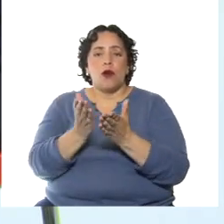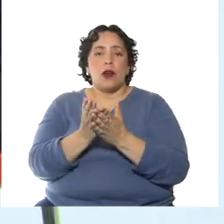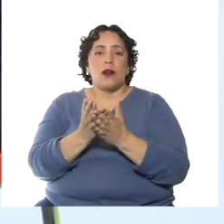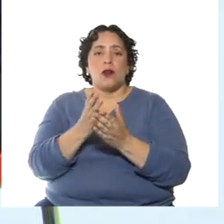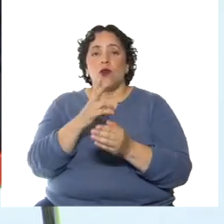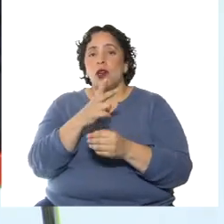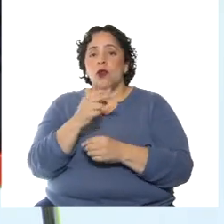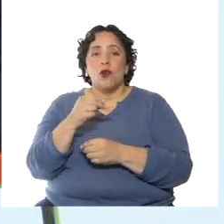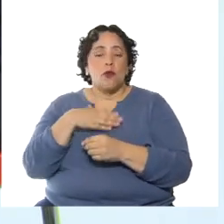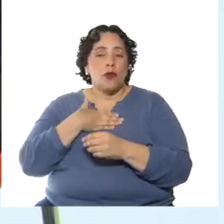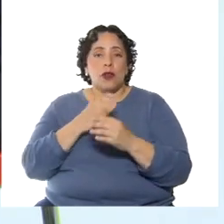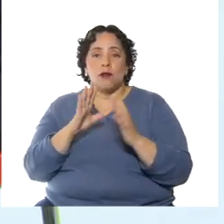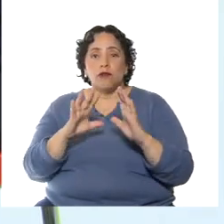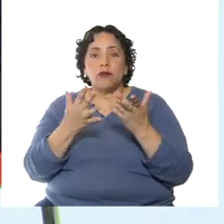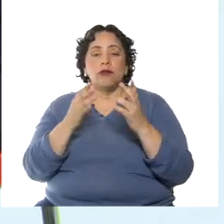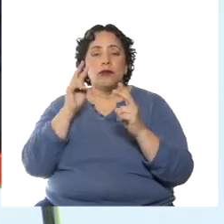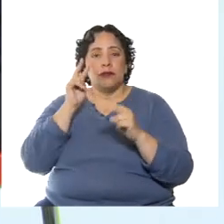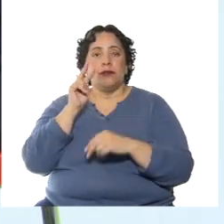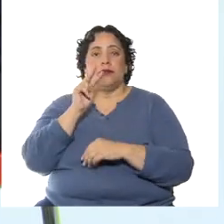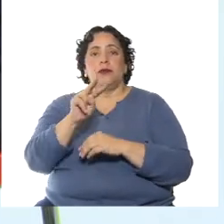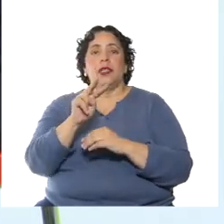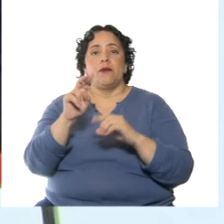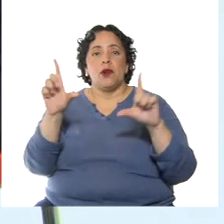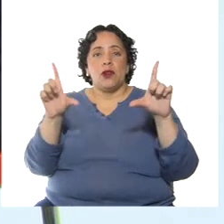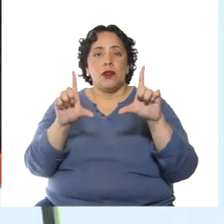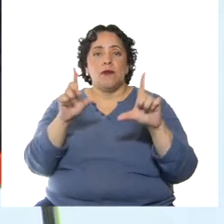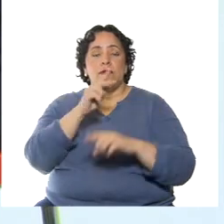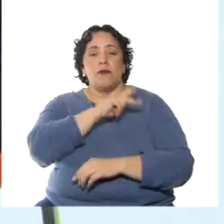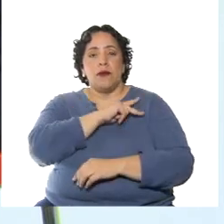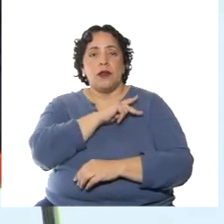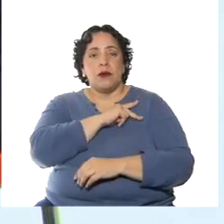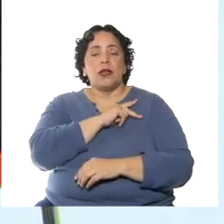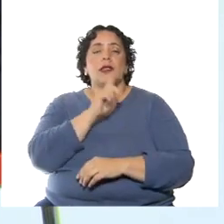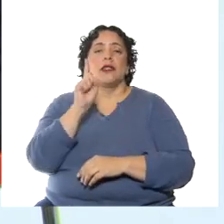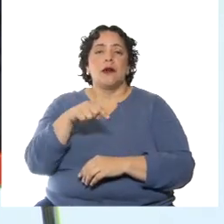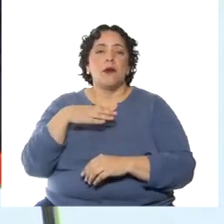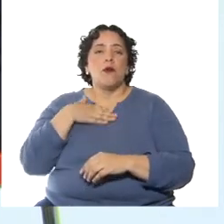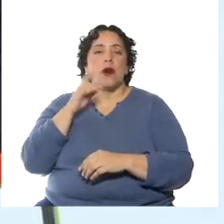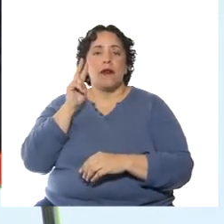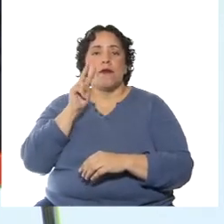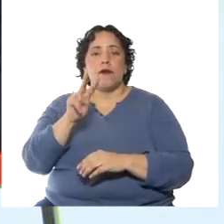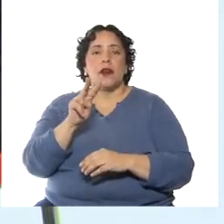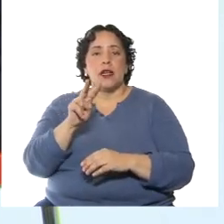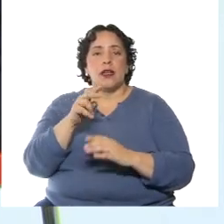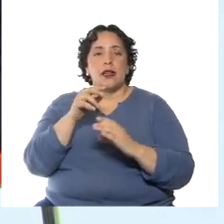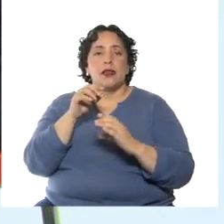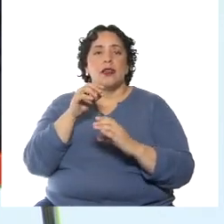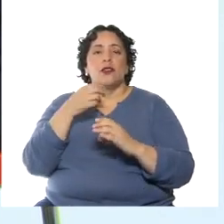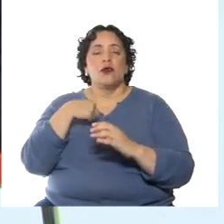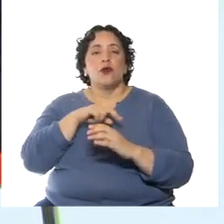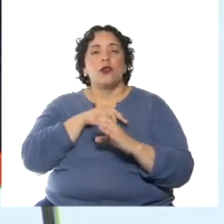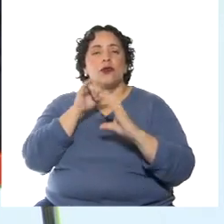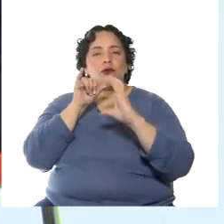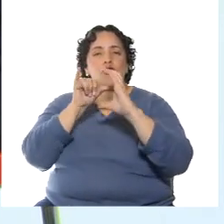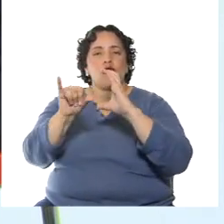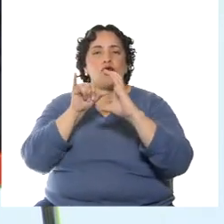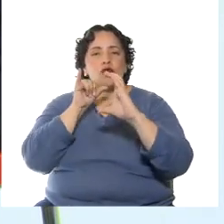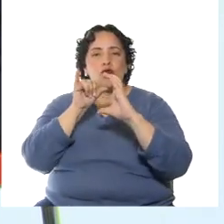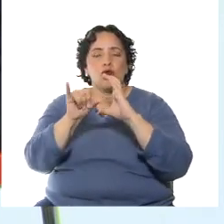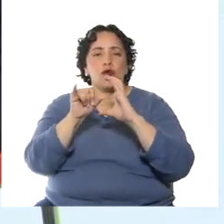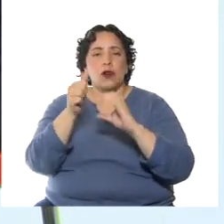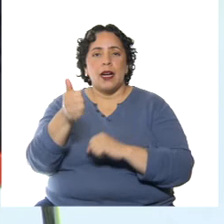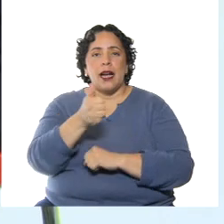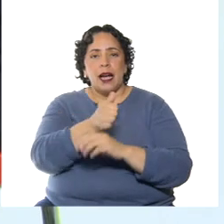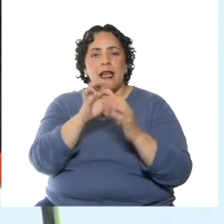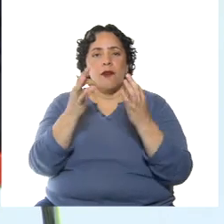que no lograron vernos a través de la pantalla de Vive TV, también lo pueden hacer a través de nuestro canal de YouTube,